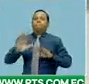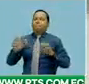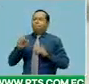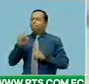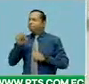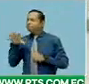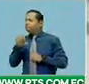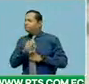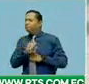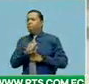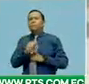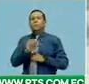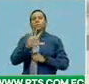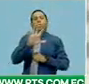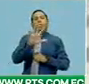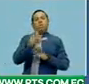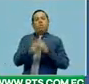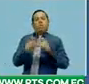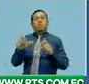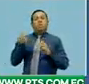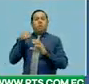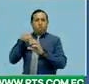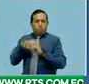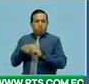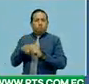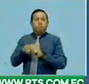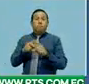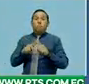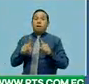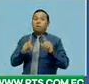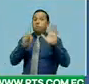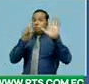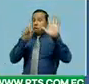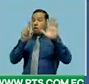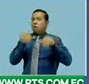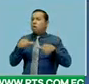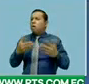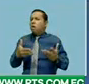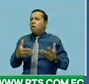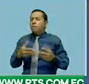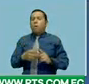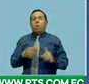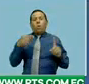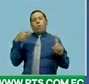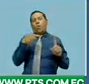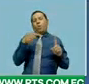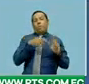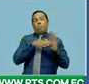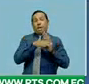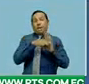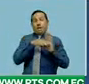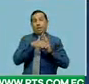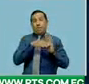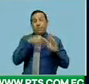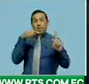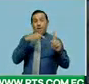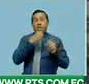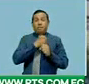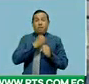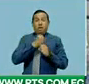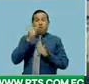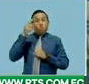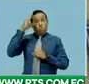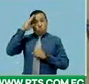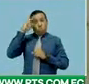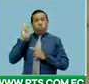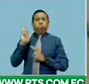participación de cinco personas, pero el sexto involucrado sería un guardia de seguridad privada. Es